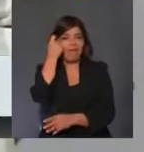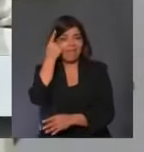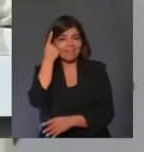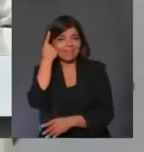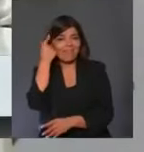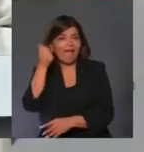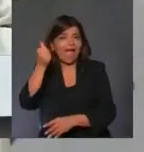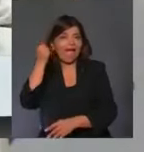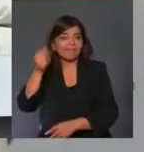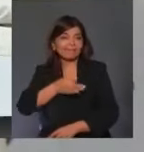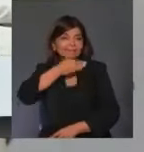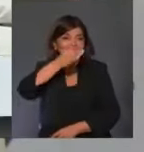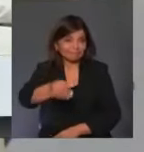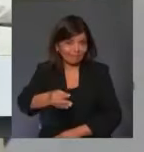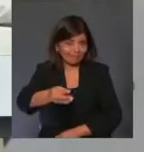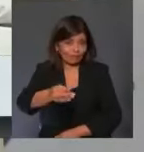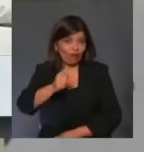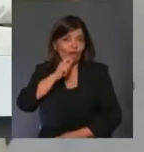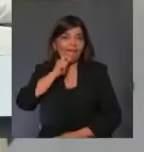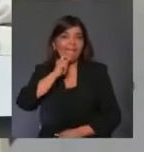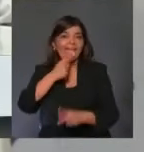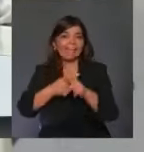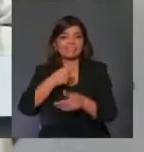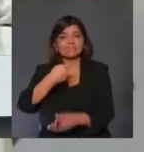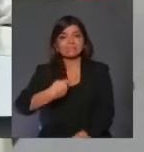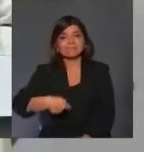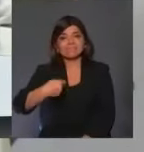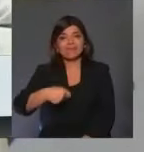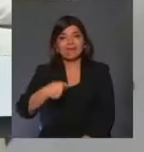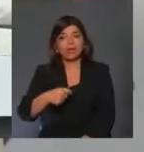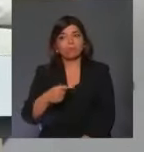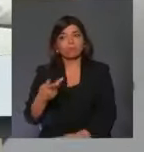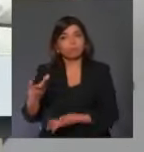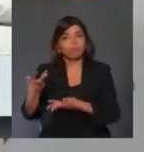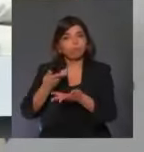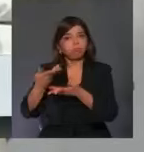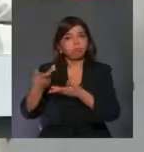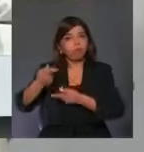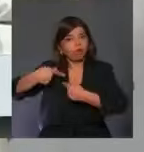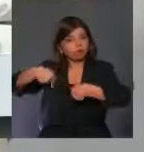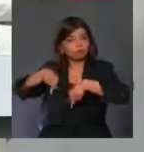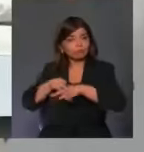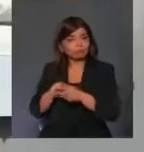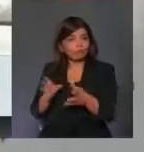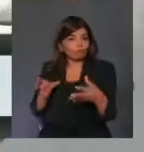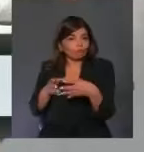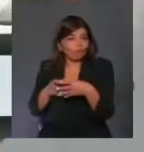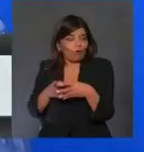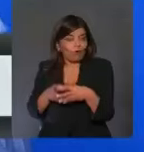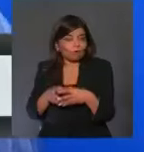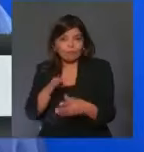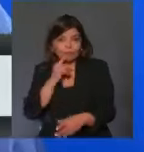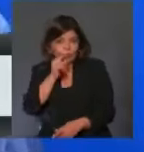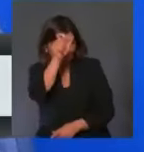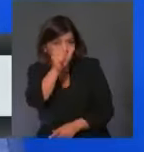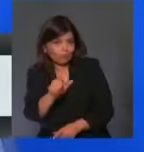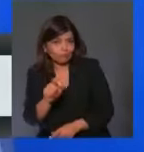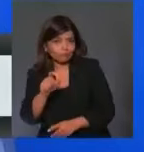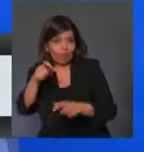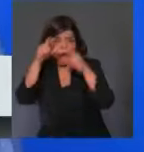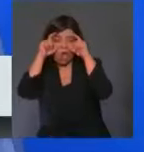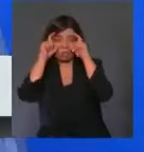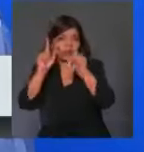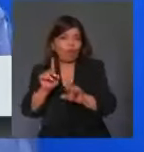Carlos Larraín no ha sido socializada aún ni siquiera con el propio Francisco Orrego. No, ya